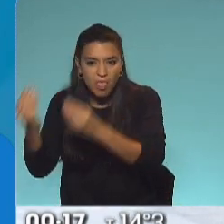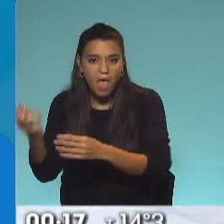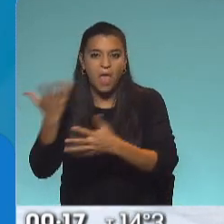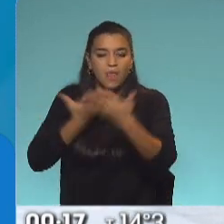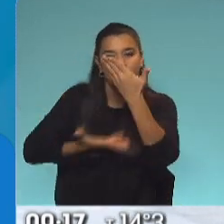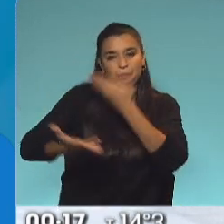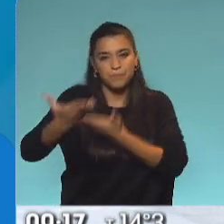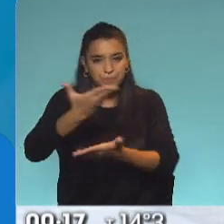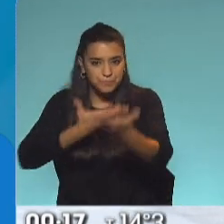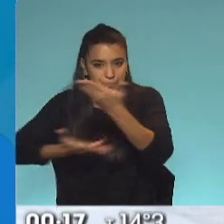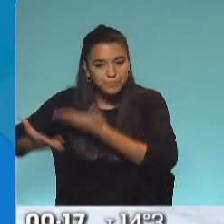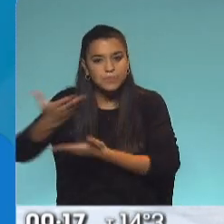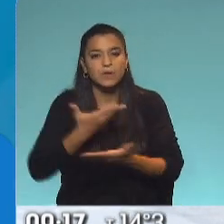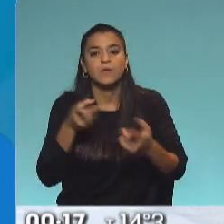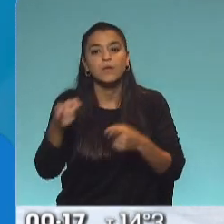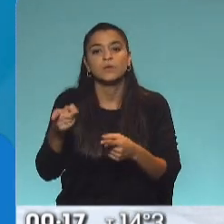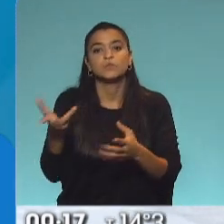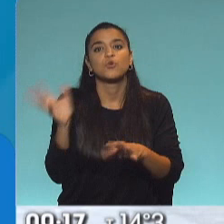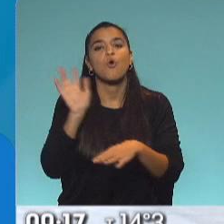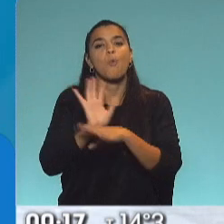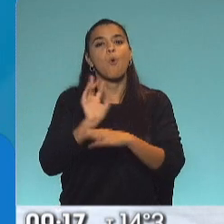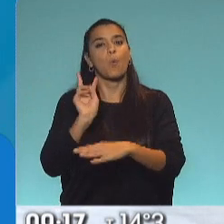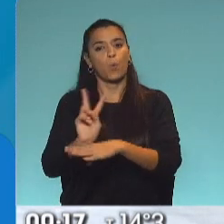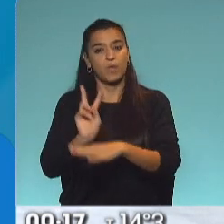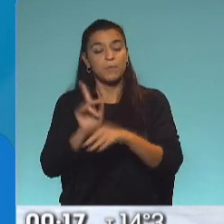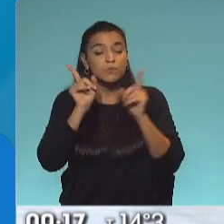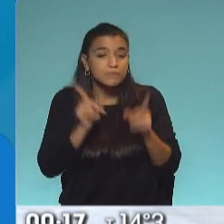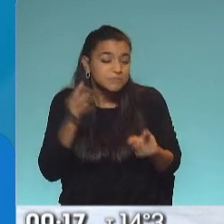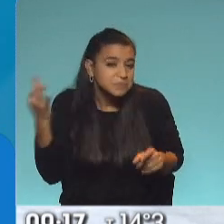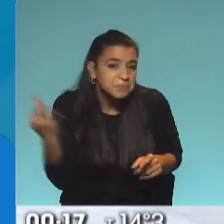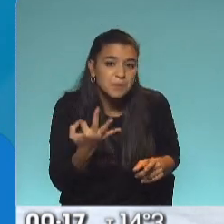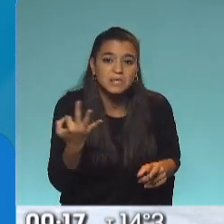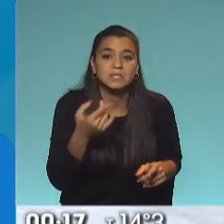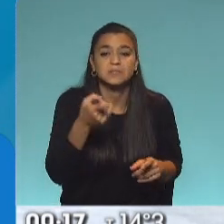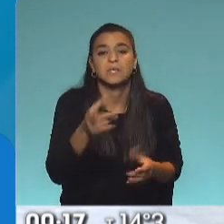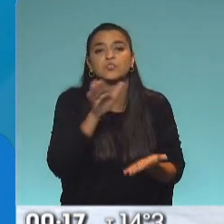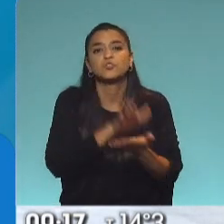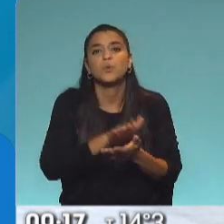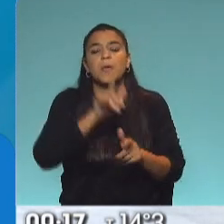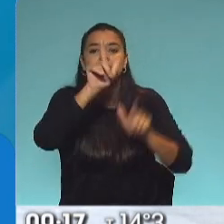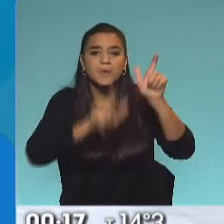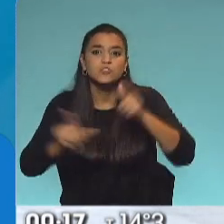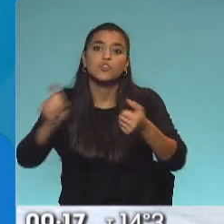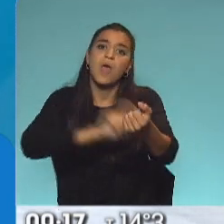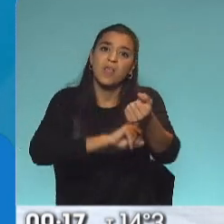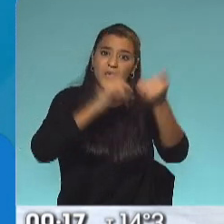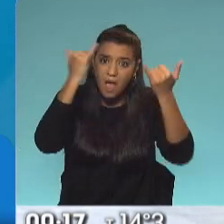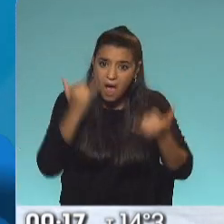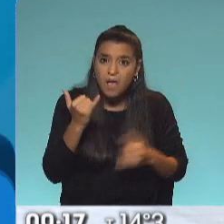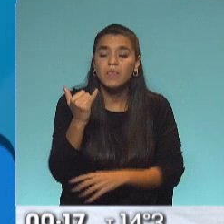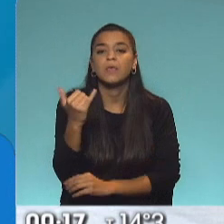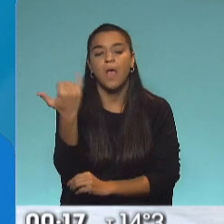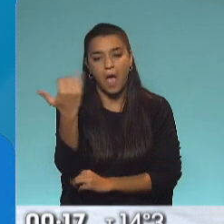establecen entre todos son factores protectores pero especialmente en el caso de las personas de consumos problemáticos hay